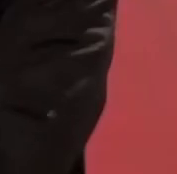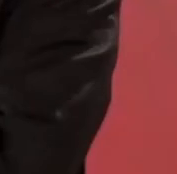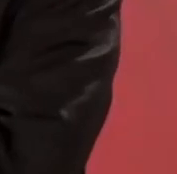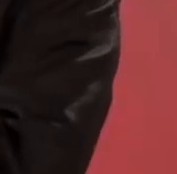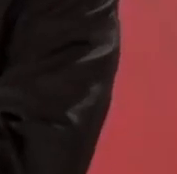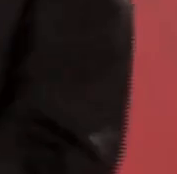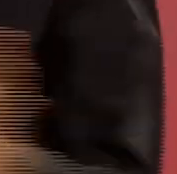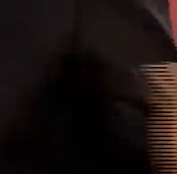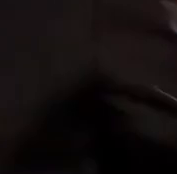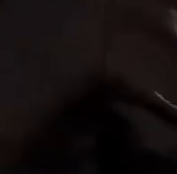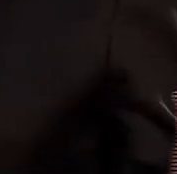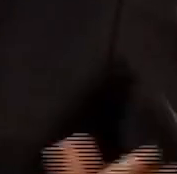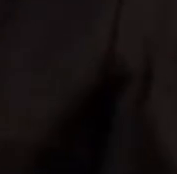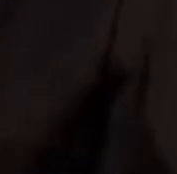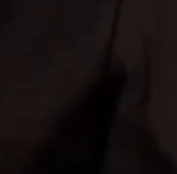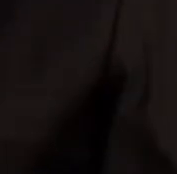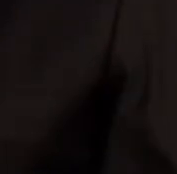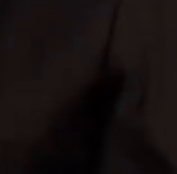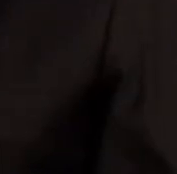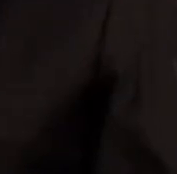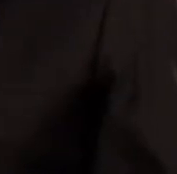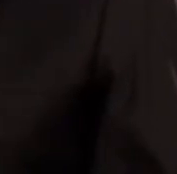no voy a proteger a nadie.